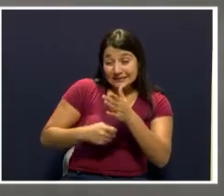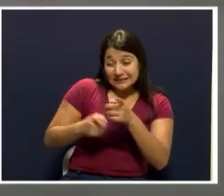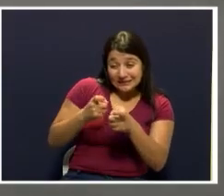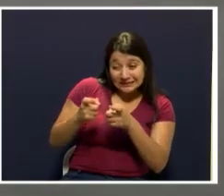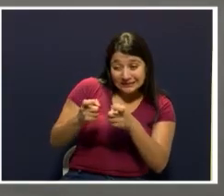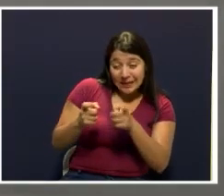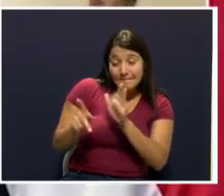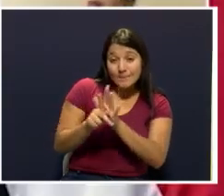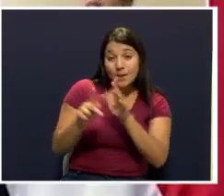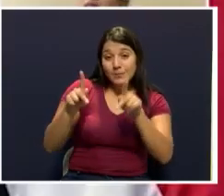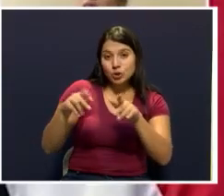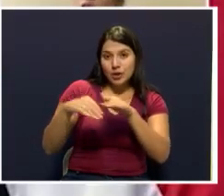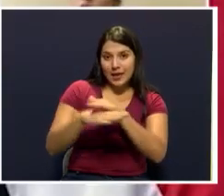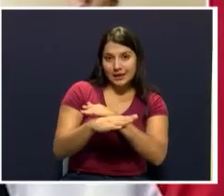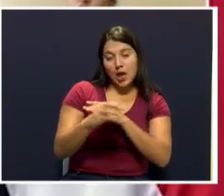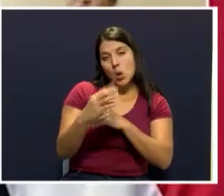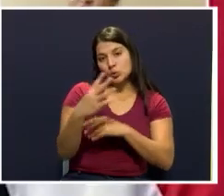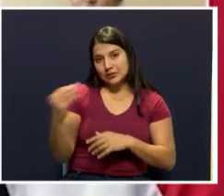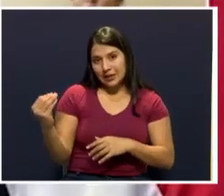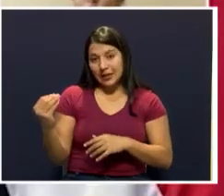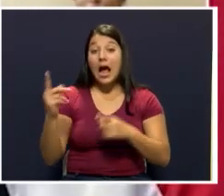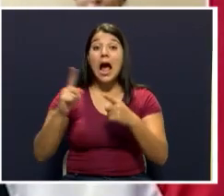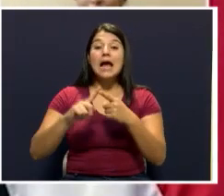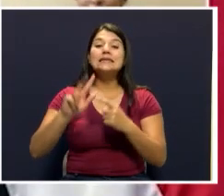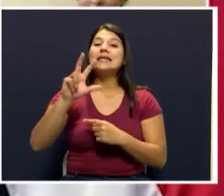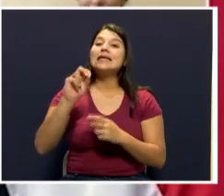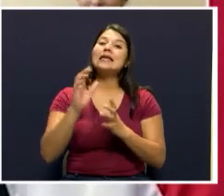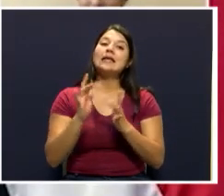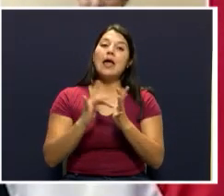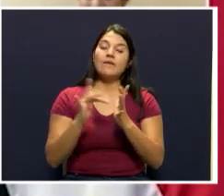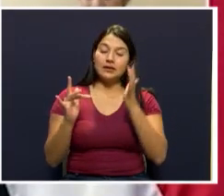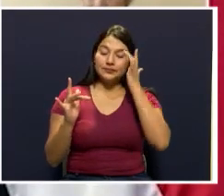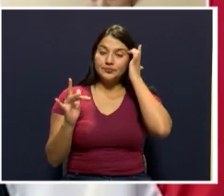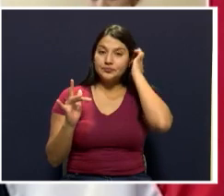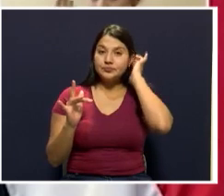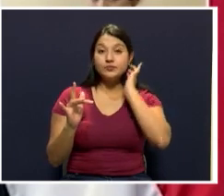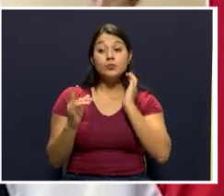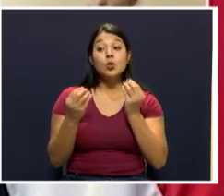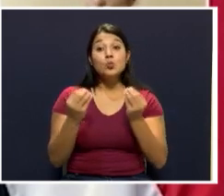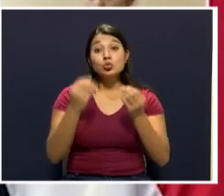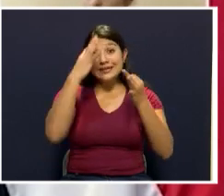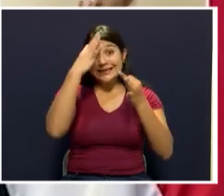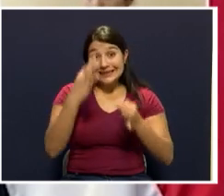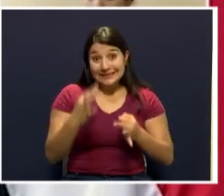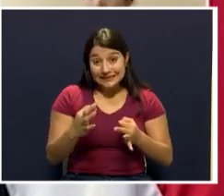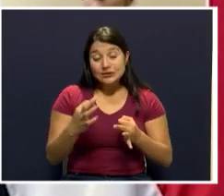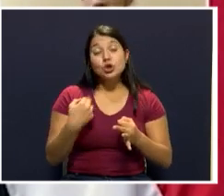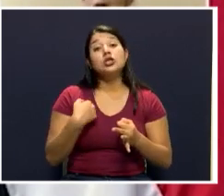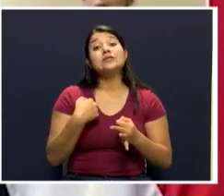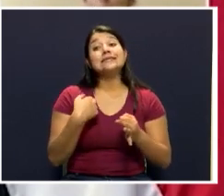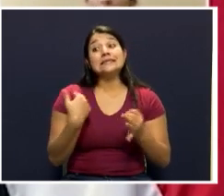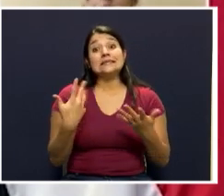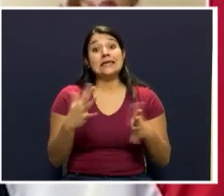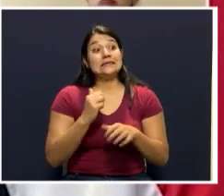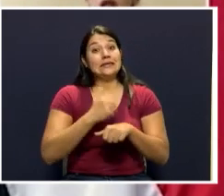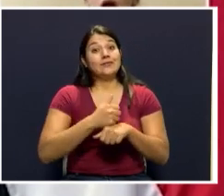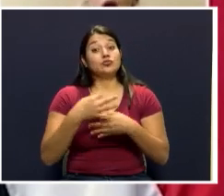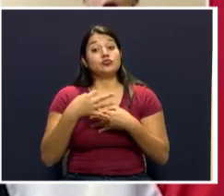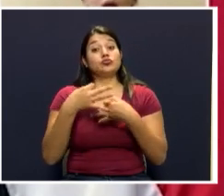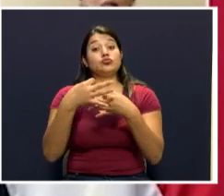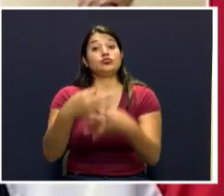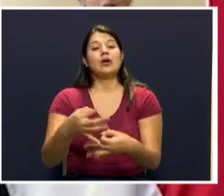próximo 30 de abril. Medidas migratorias que se tomaron y que aún están vigentes las vamos a extender hasta el